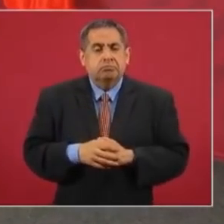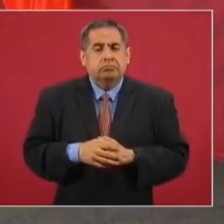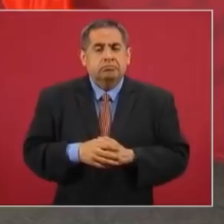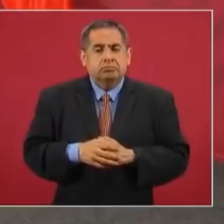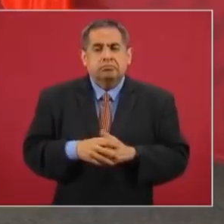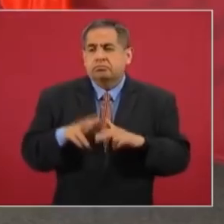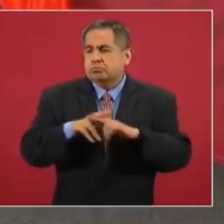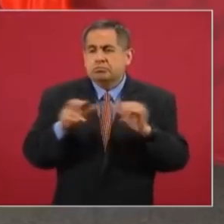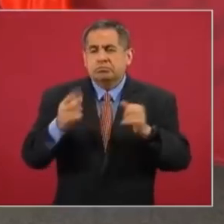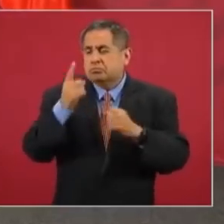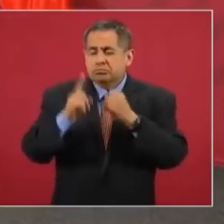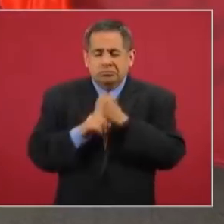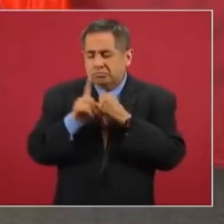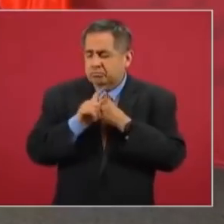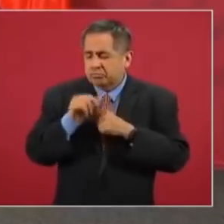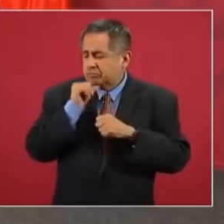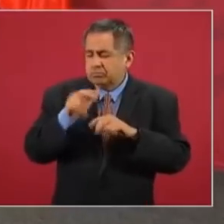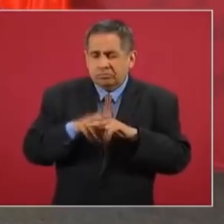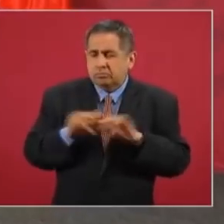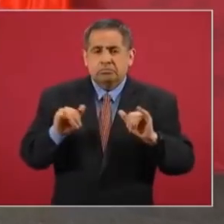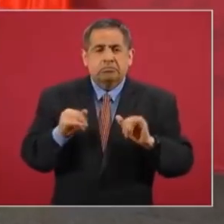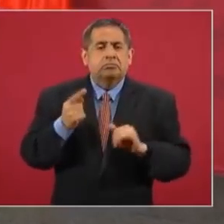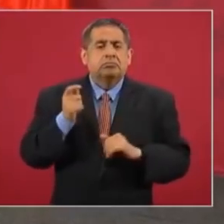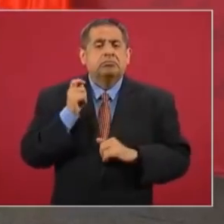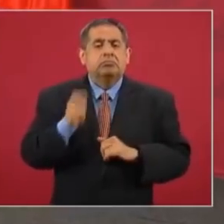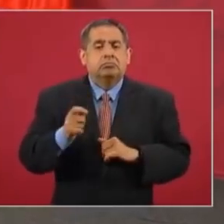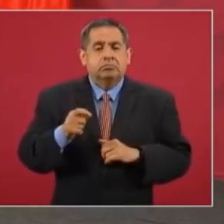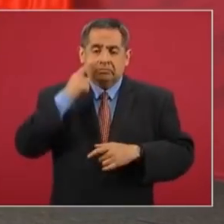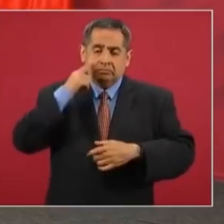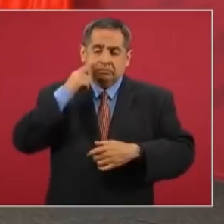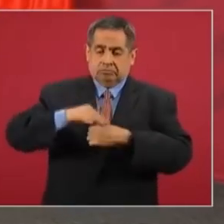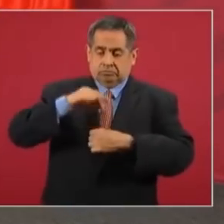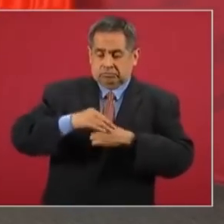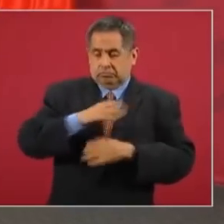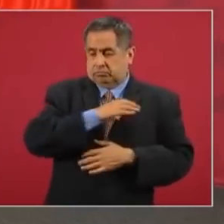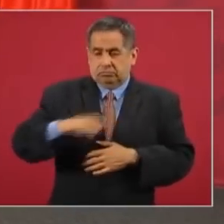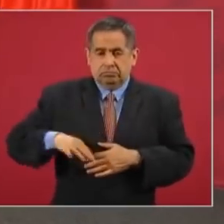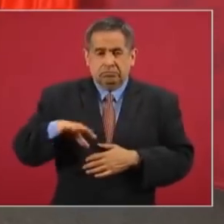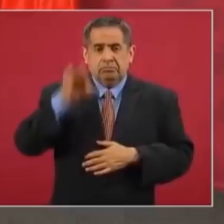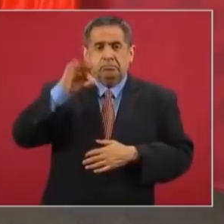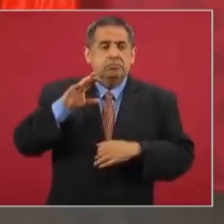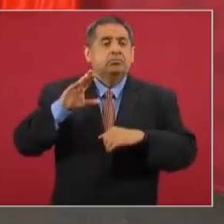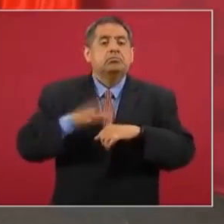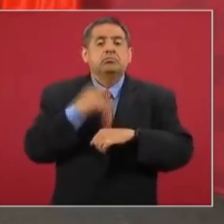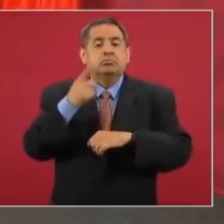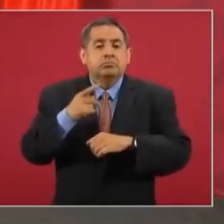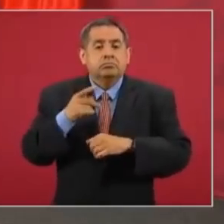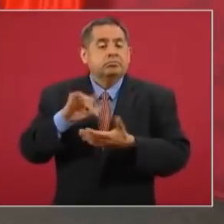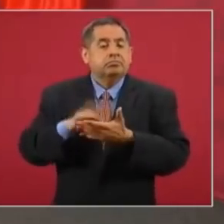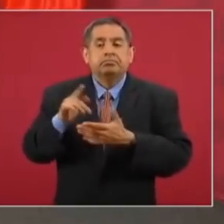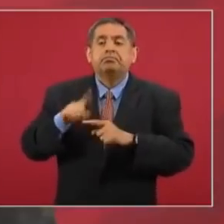no hubo ningún problema en la elección de candidatos por encuesta.